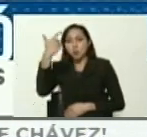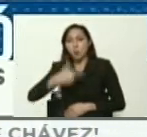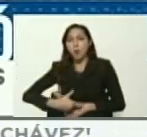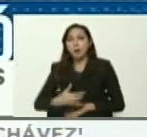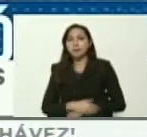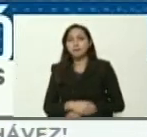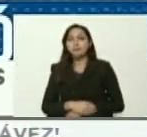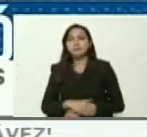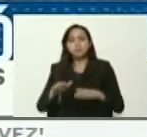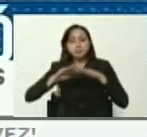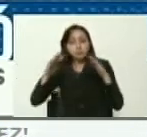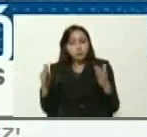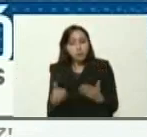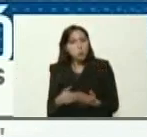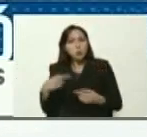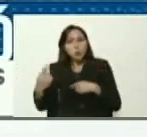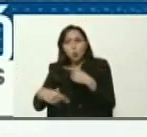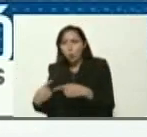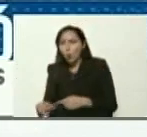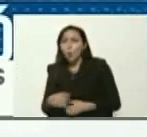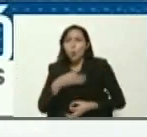el mundo se habla todos los días de Venezuela.